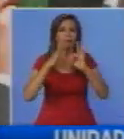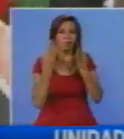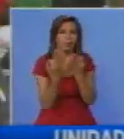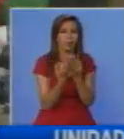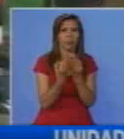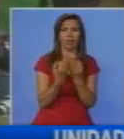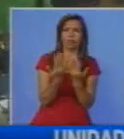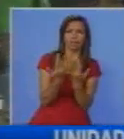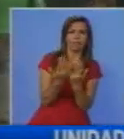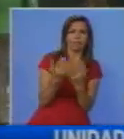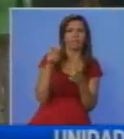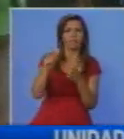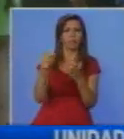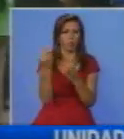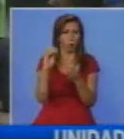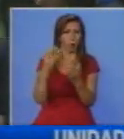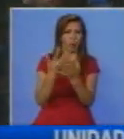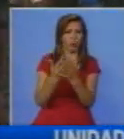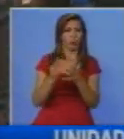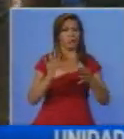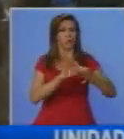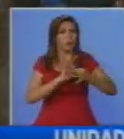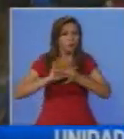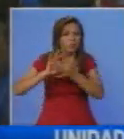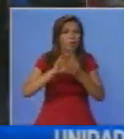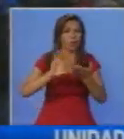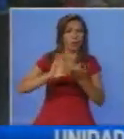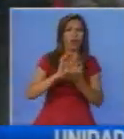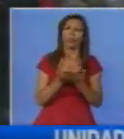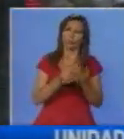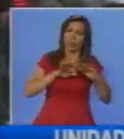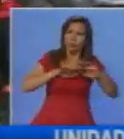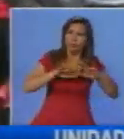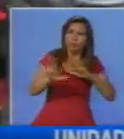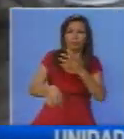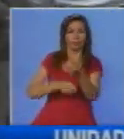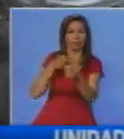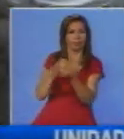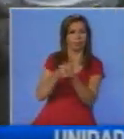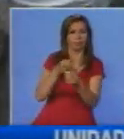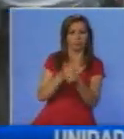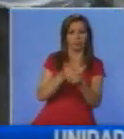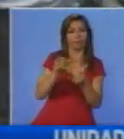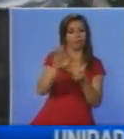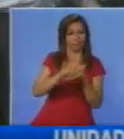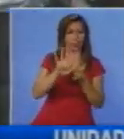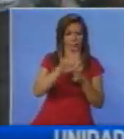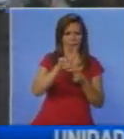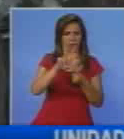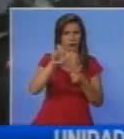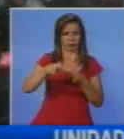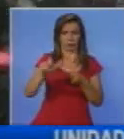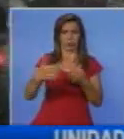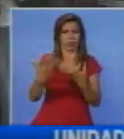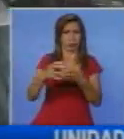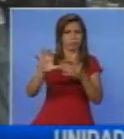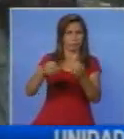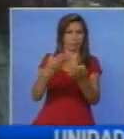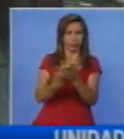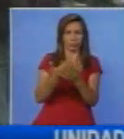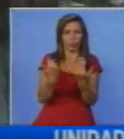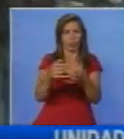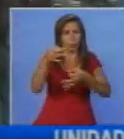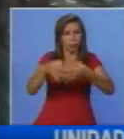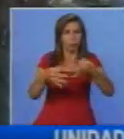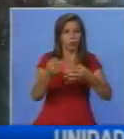los detenidos y también algunos estudiantes compañeros de los 53 detenidos en este proceso de audiencia de juzgamiento. Hasta el momento